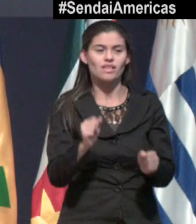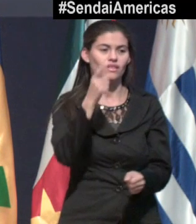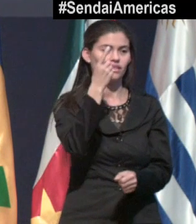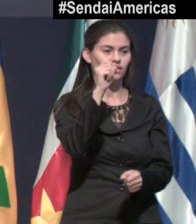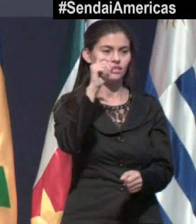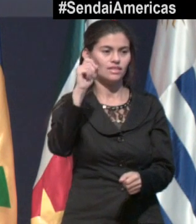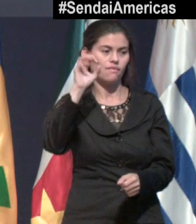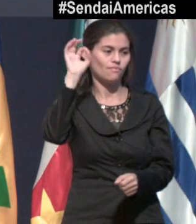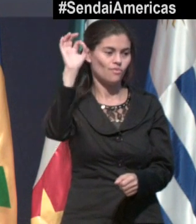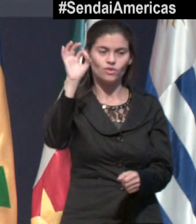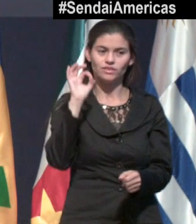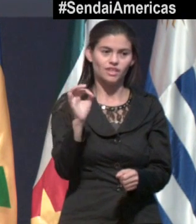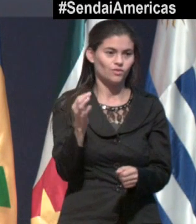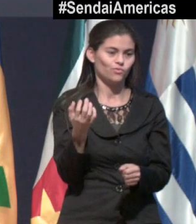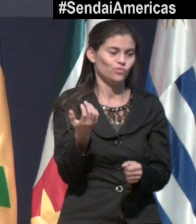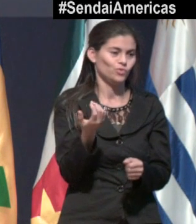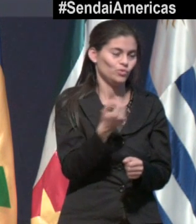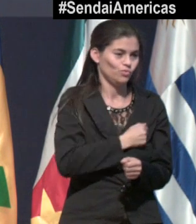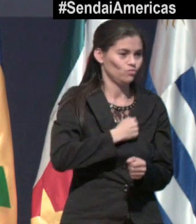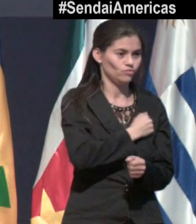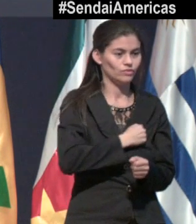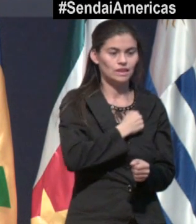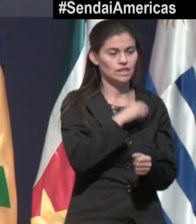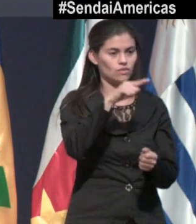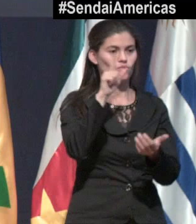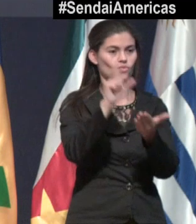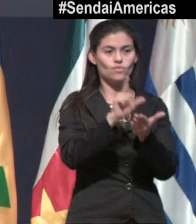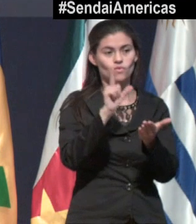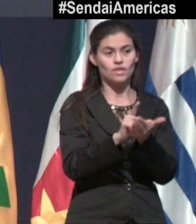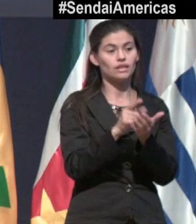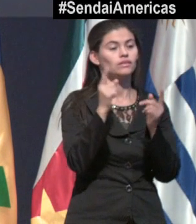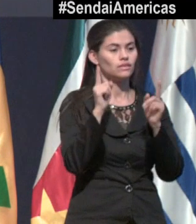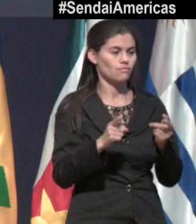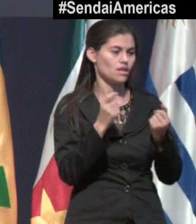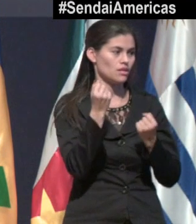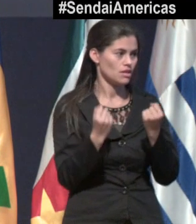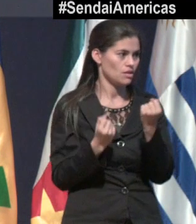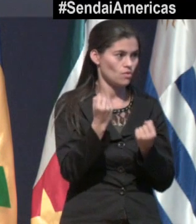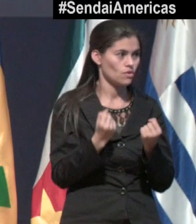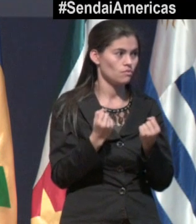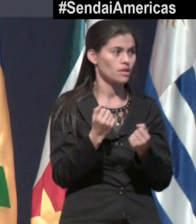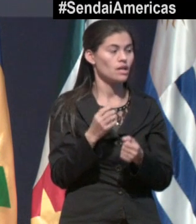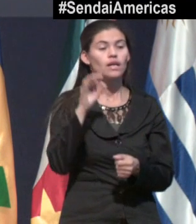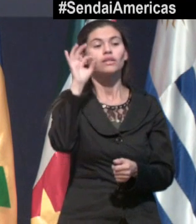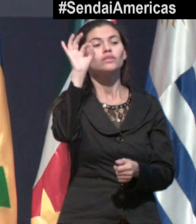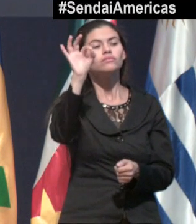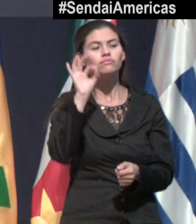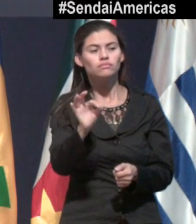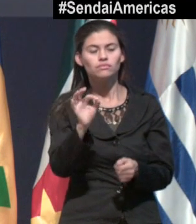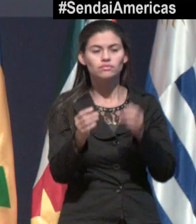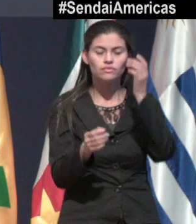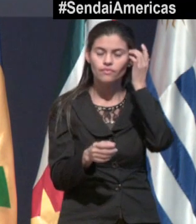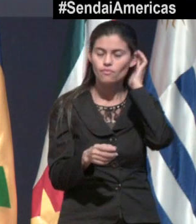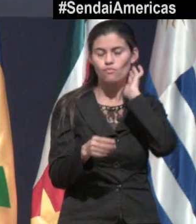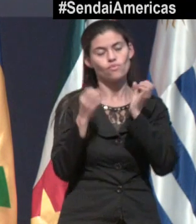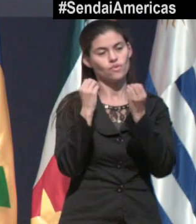100% de la población, del territorio y de la economía. Entonces las cifras que tenemos son